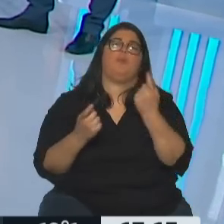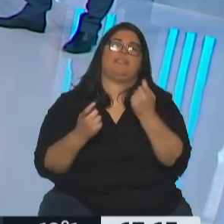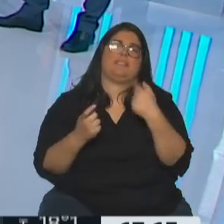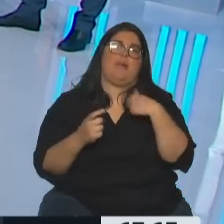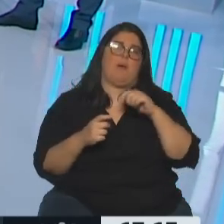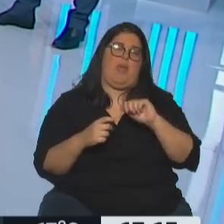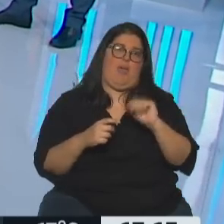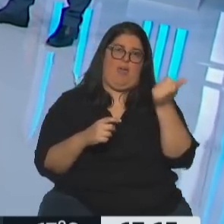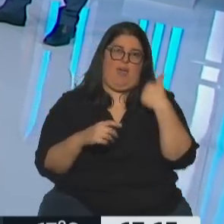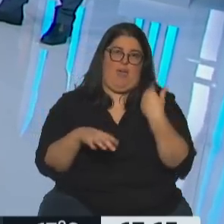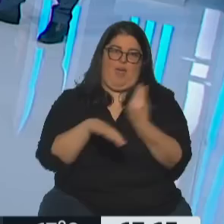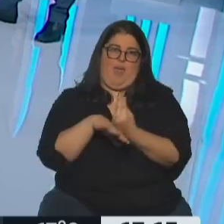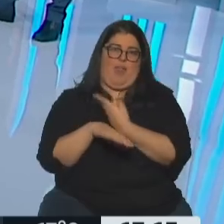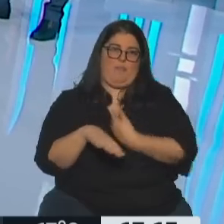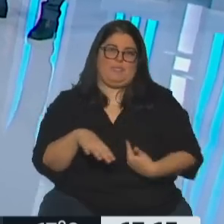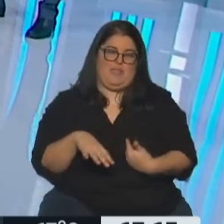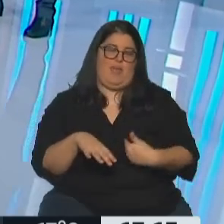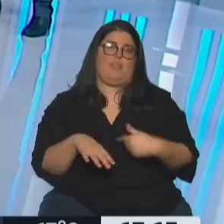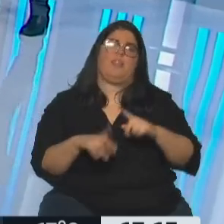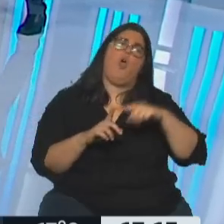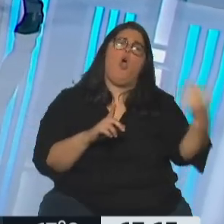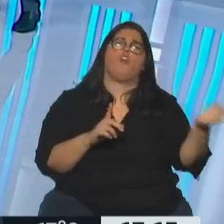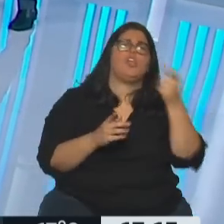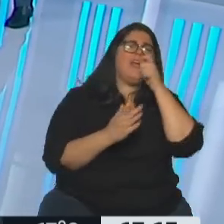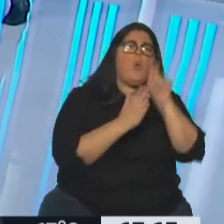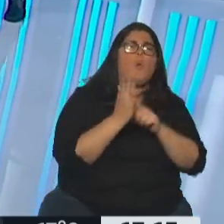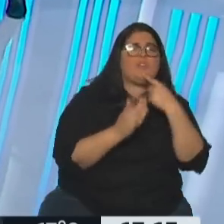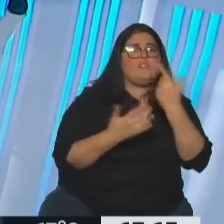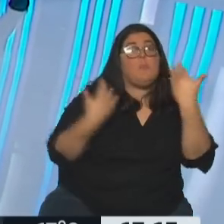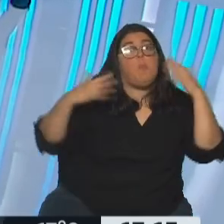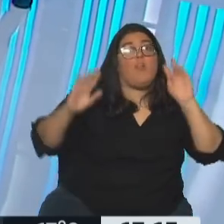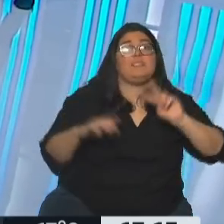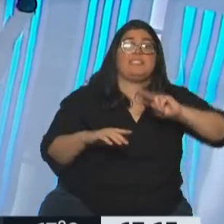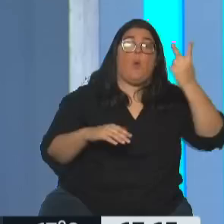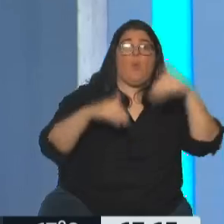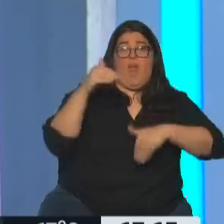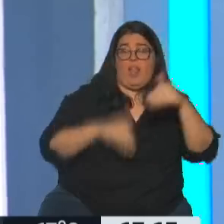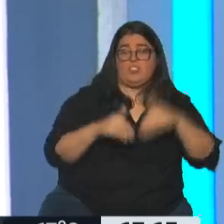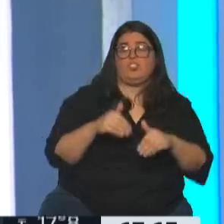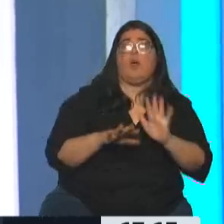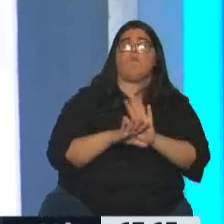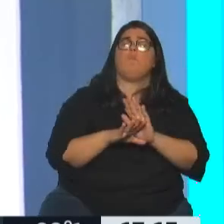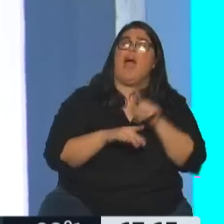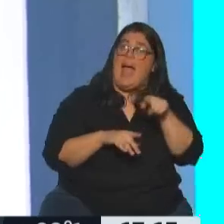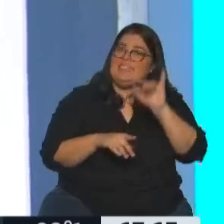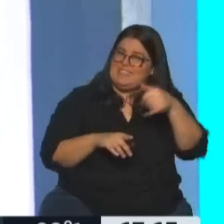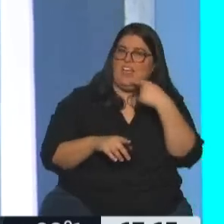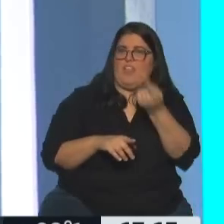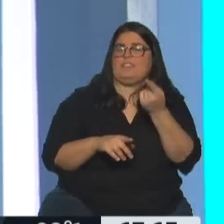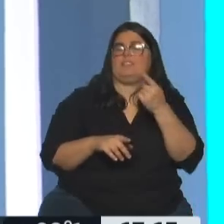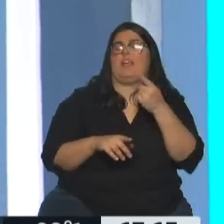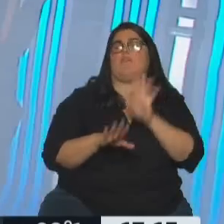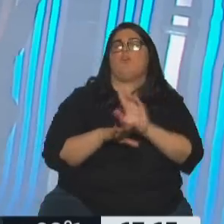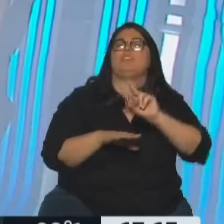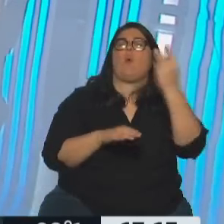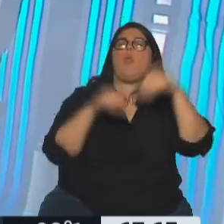proclamarte presidente en la primera vuelta. Las otras encuestas indican que habría una segunda vuelta electoral con un amplio triunfo, sí, allí, en el balotaje de